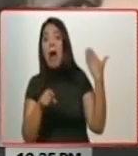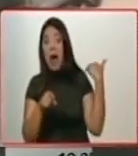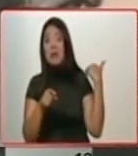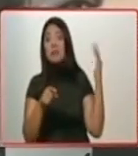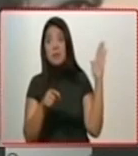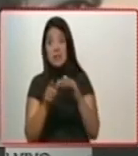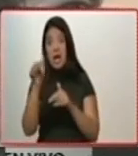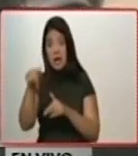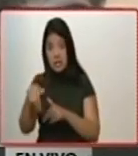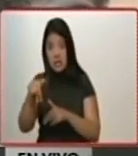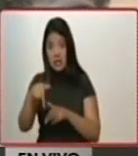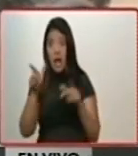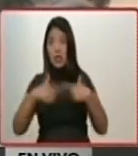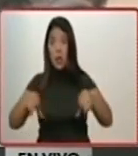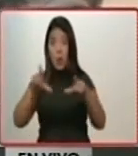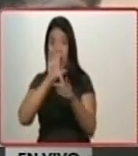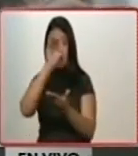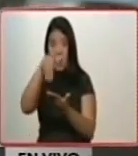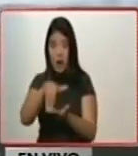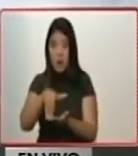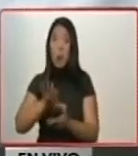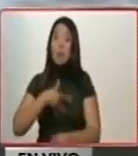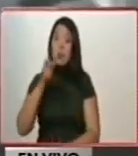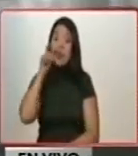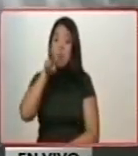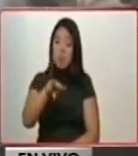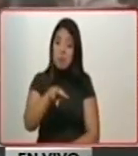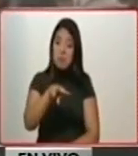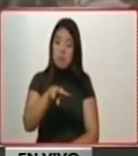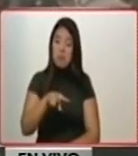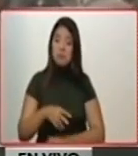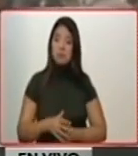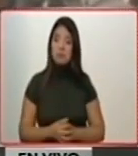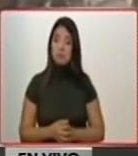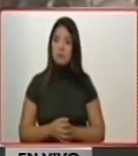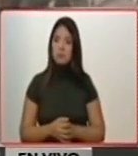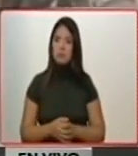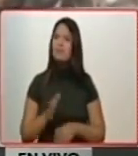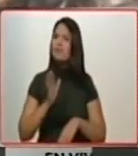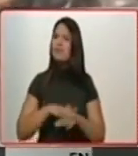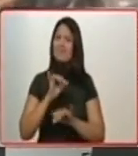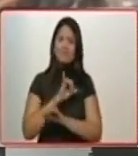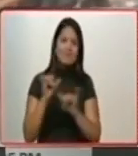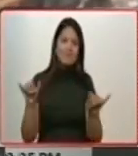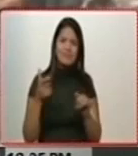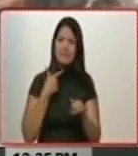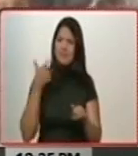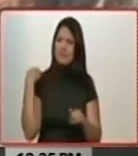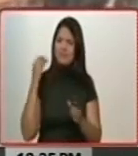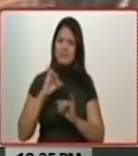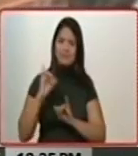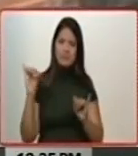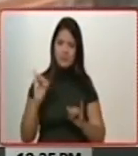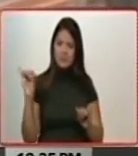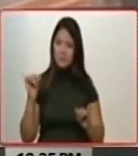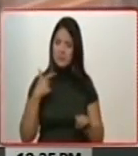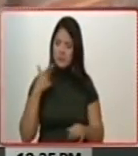Choroní pudieron haber visto, porque ya eso pasó a la historia, cómo